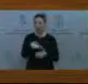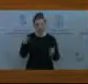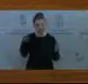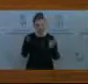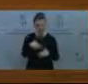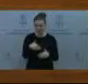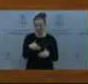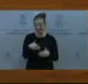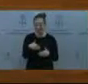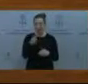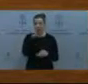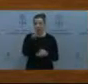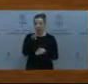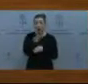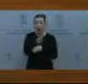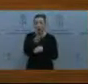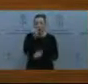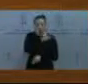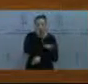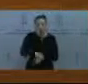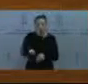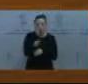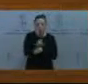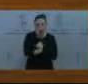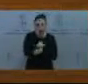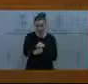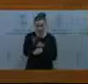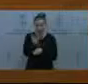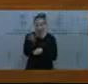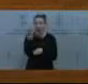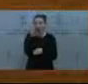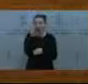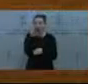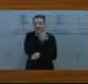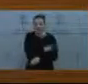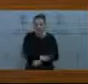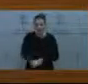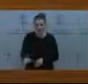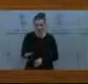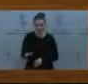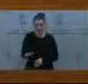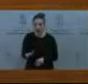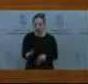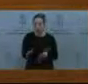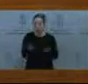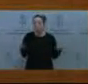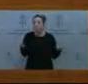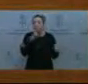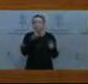infantiles o de escuelas infantiles, como ustedes prefieran llamarlo o como ustedes prefieran